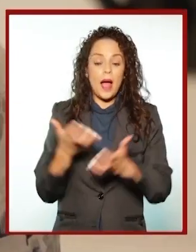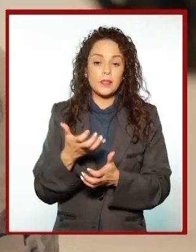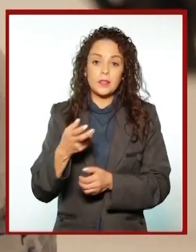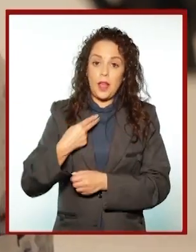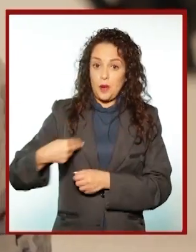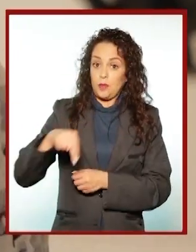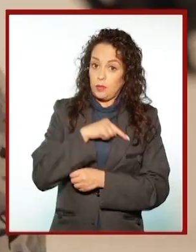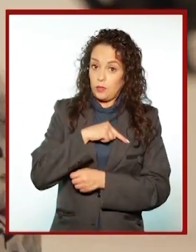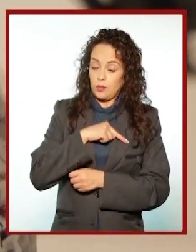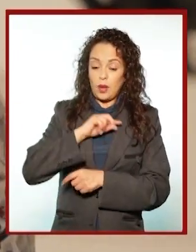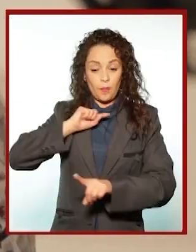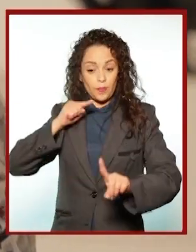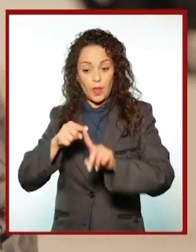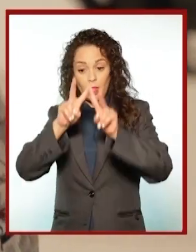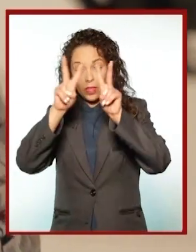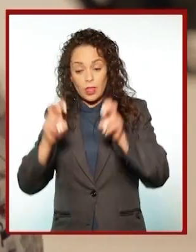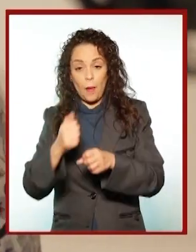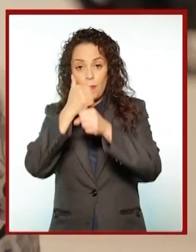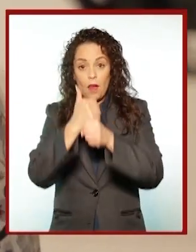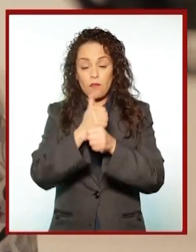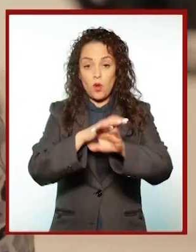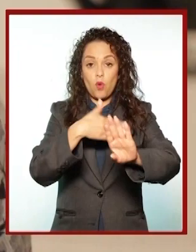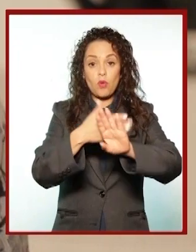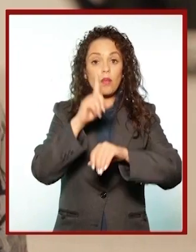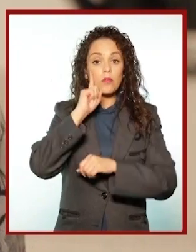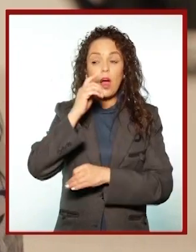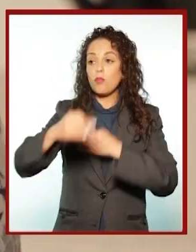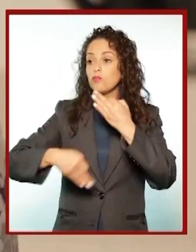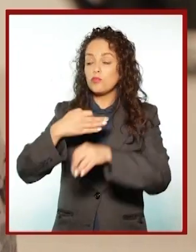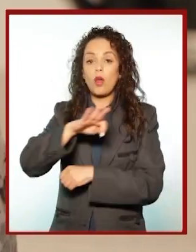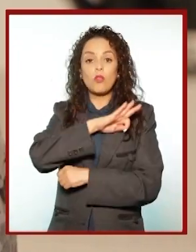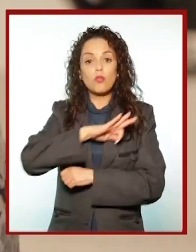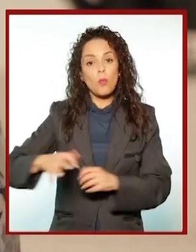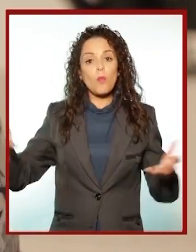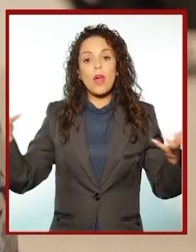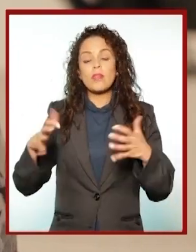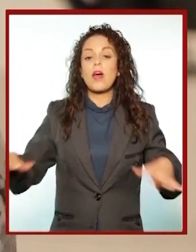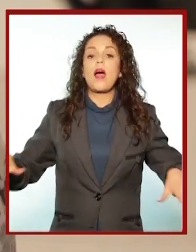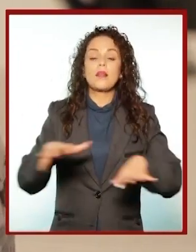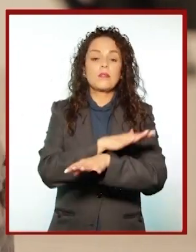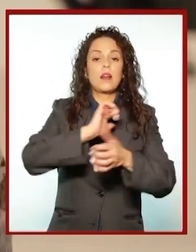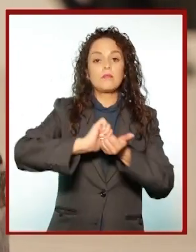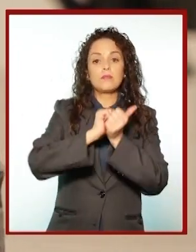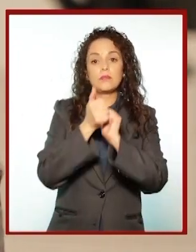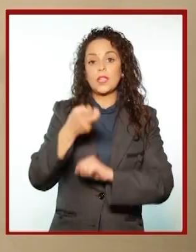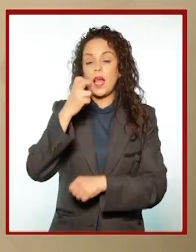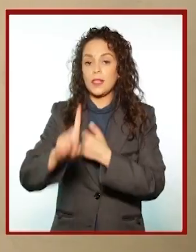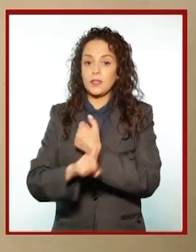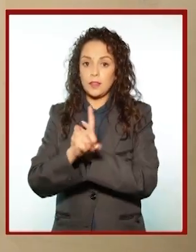el caso de la violencia contra las mujeres, todos podemos ser agentes de cambio para transformar esta